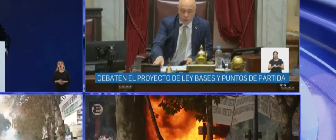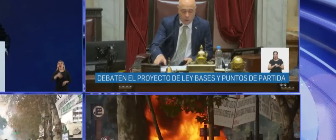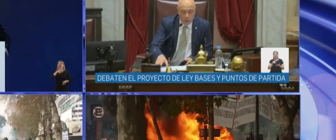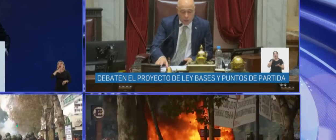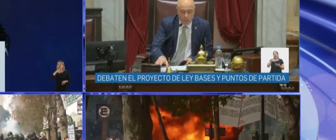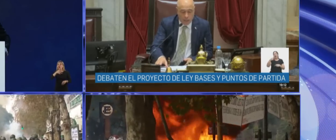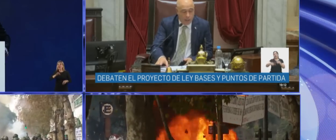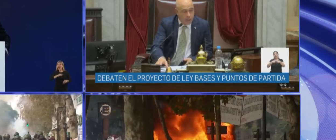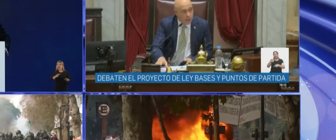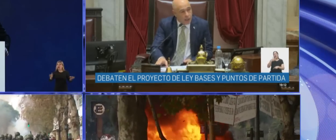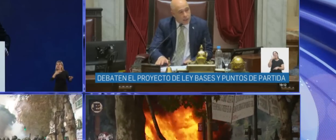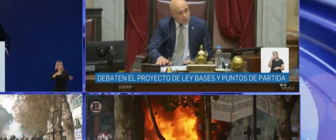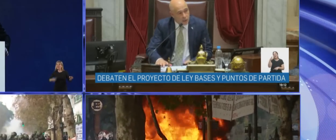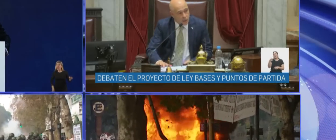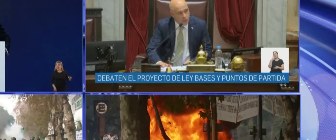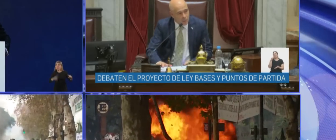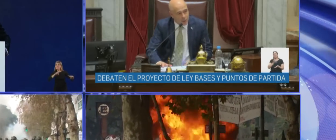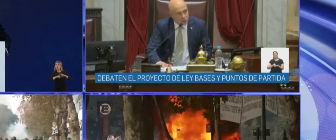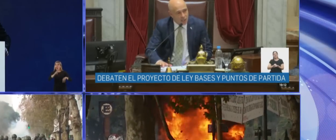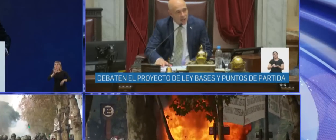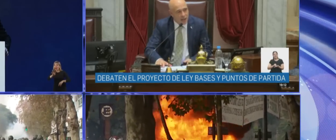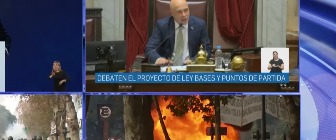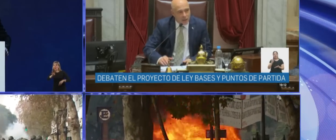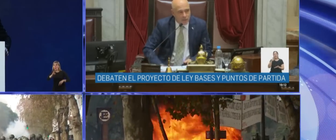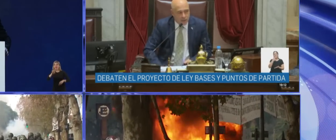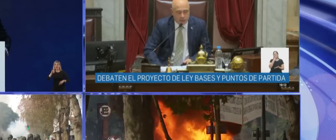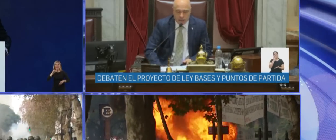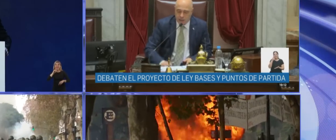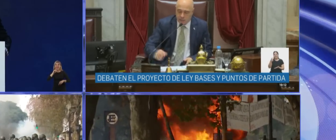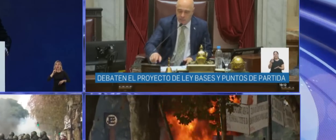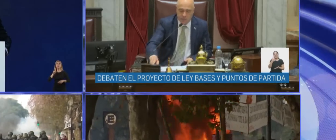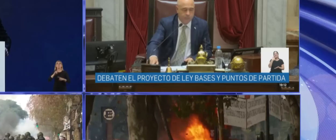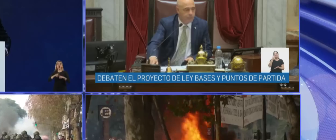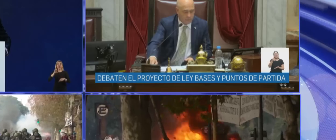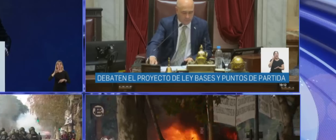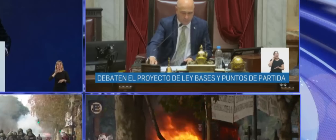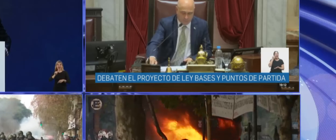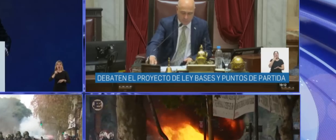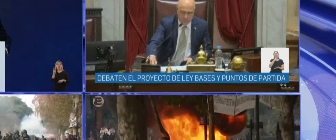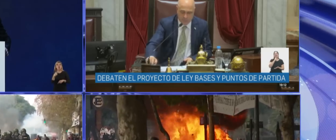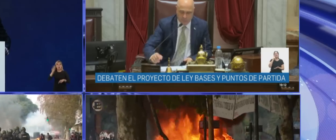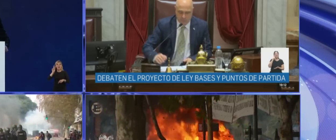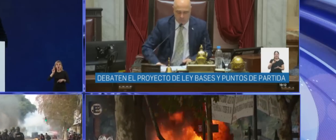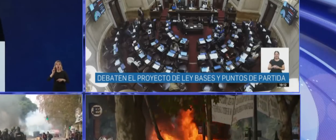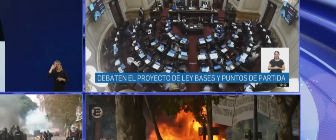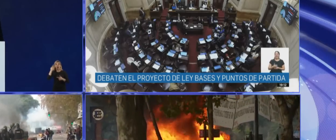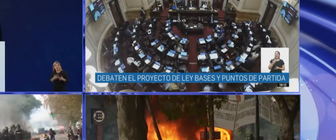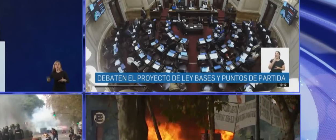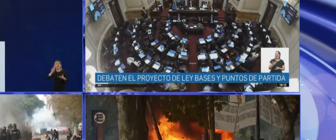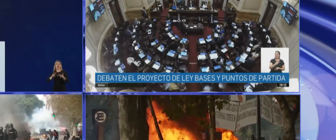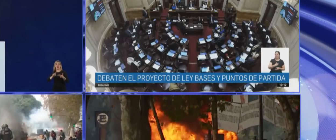años multiplicó por 4 su PBI per cápita, porque lo duplicó una vez y lo volvió a duplicar. Y lo